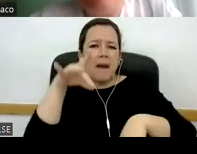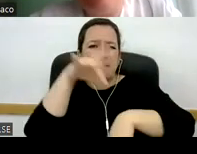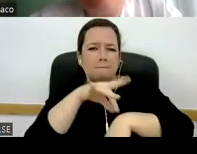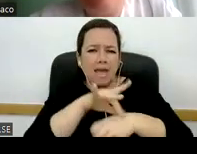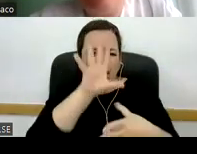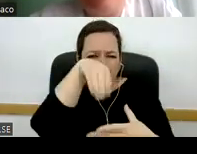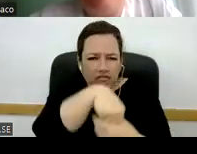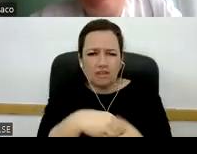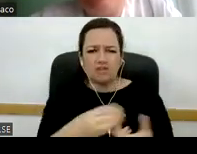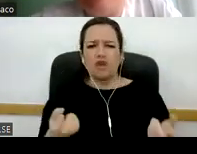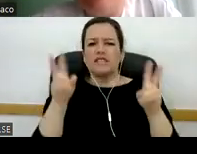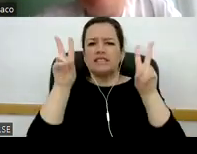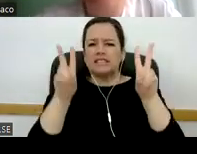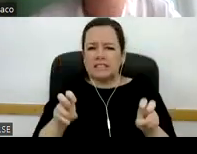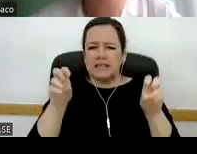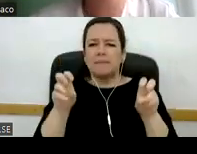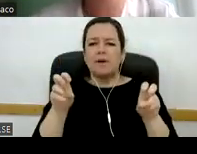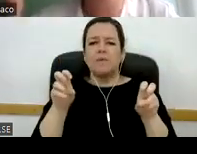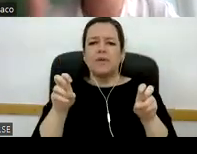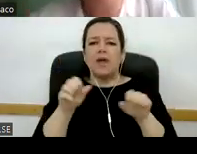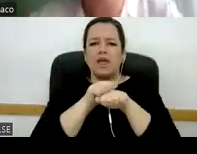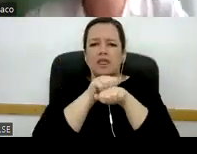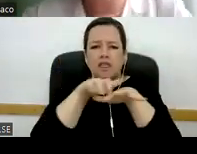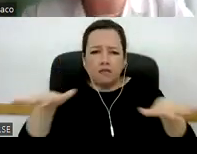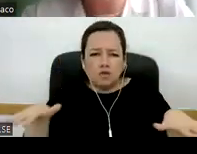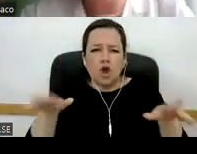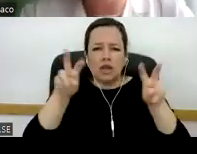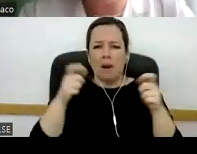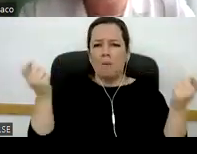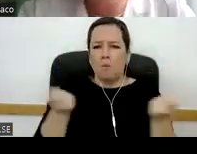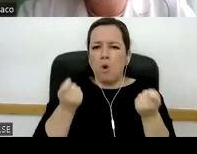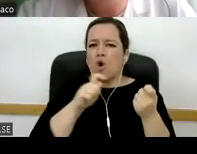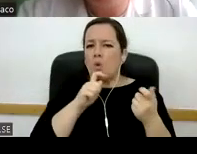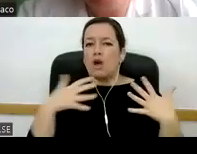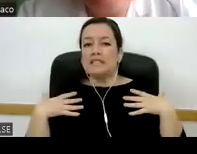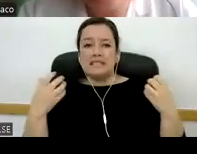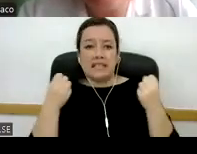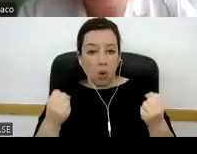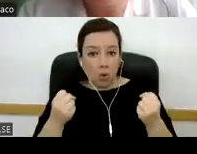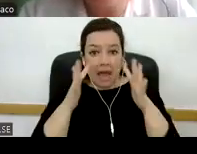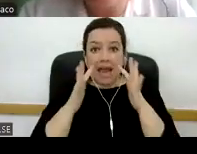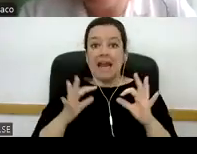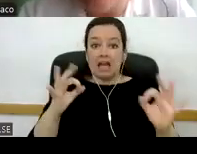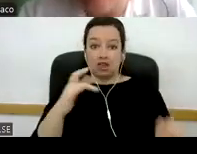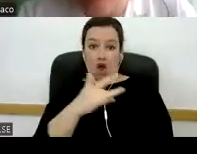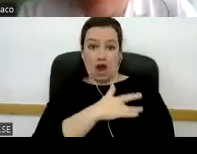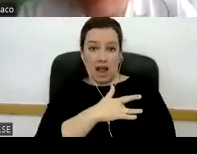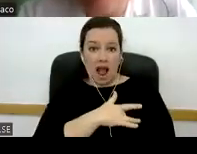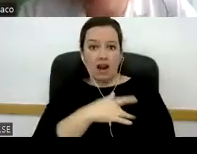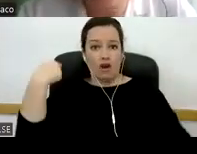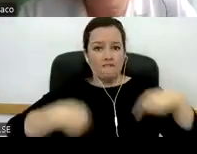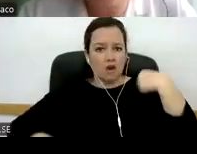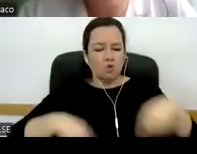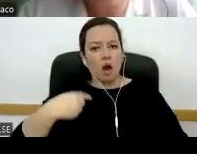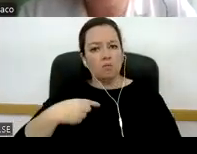clínica y en la salud, en la difusión de los conocimientos en salud, el riesgo cardiovascular hemos de entenderlo como tal, como un riesgo,